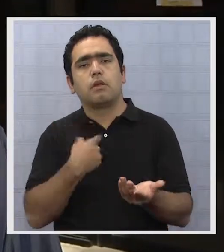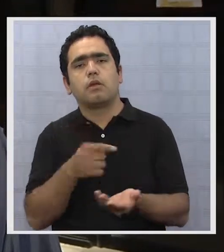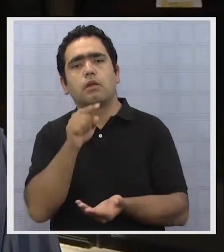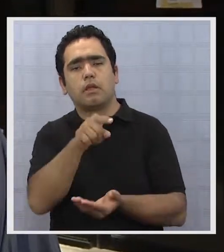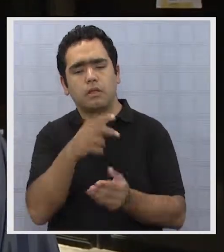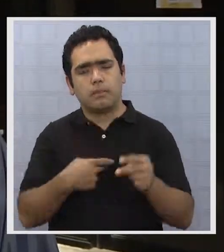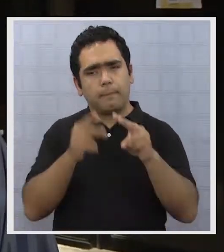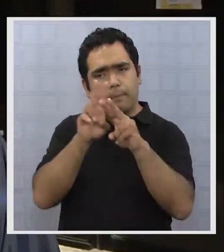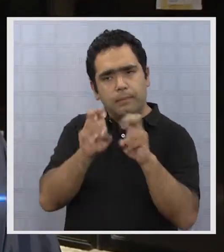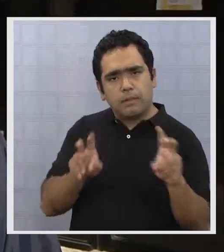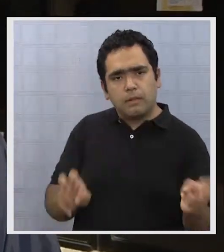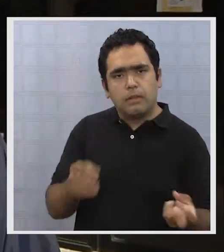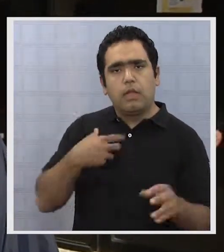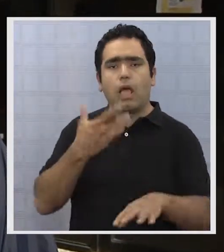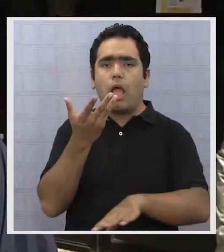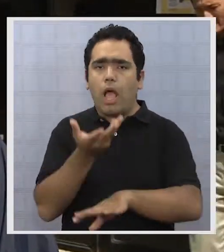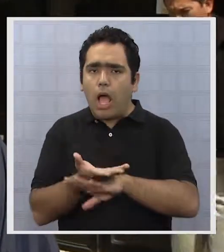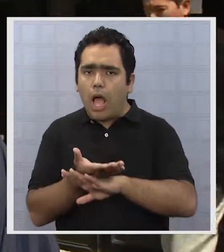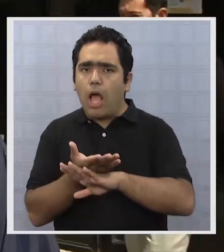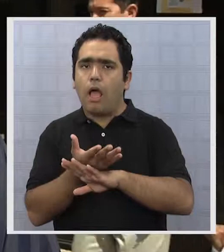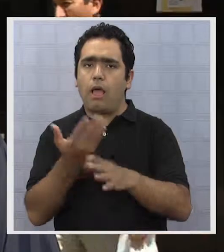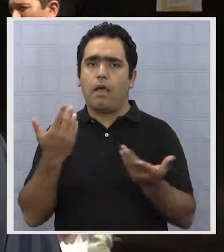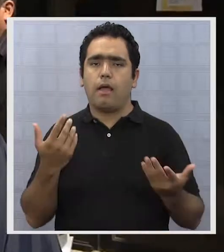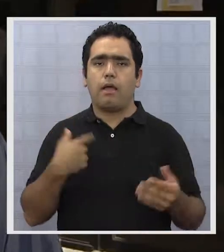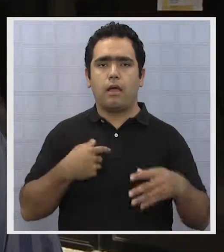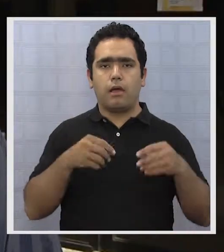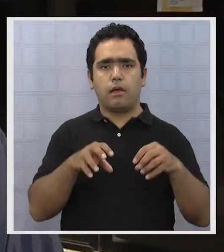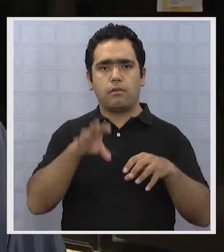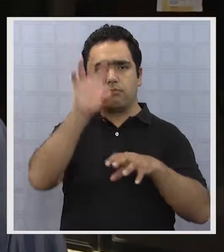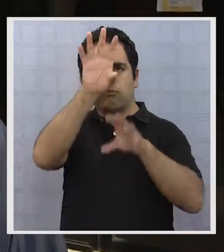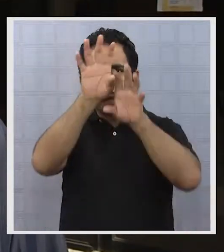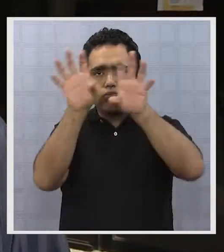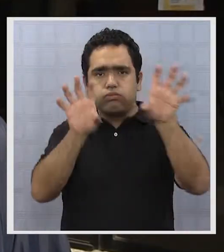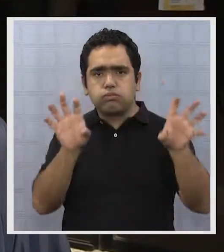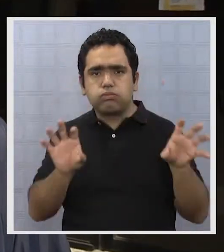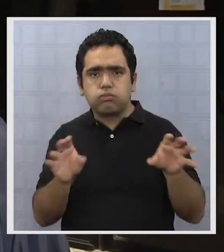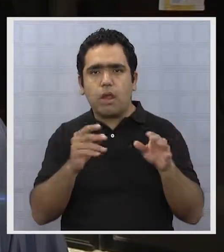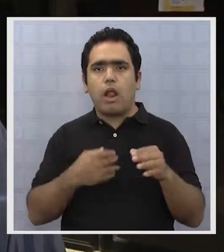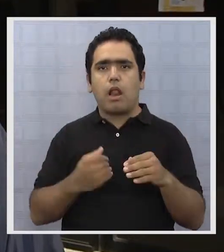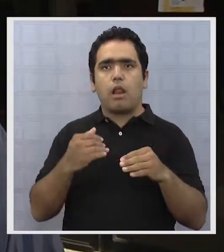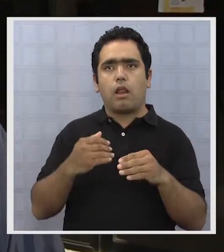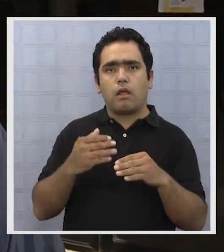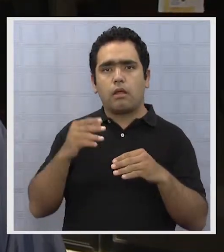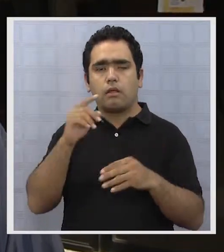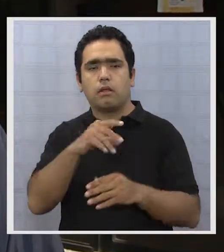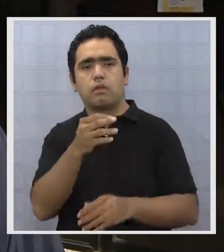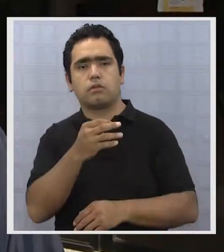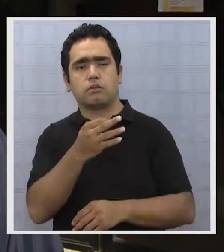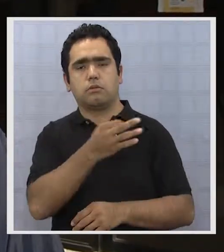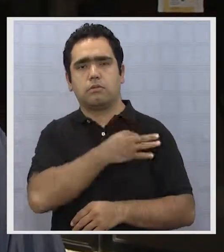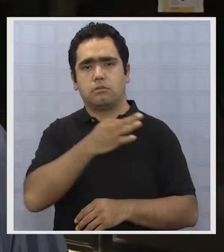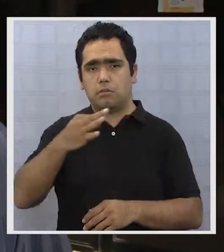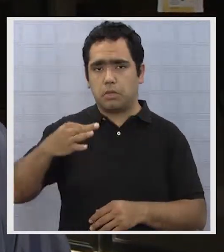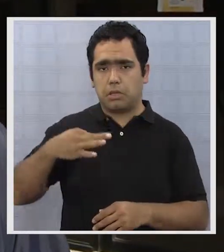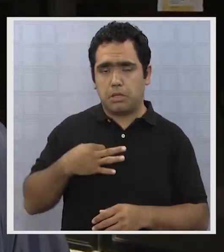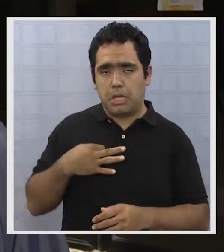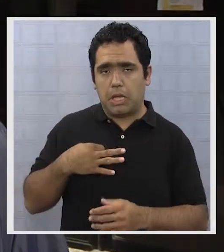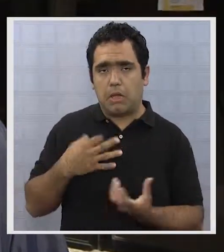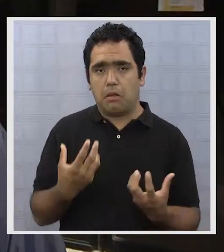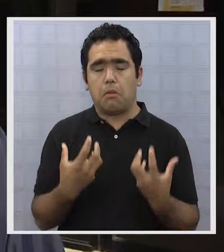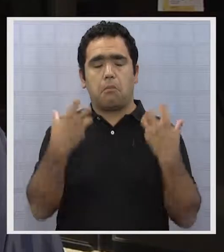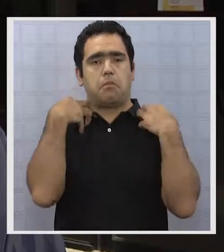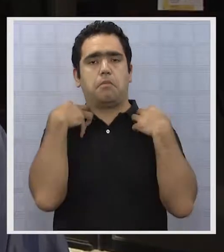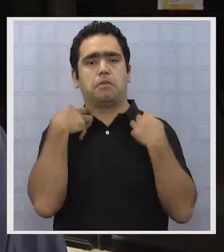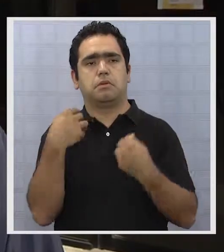que amerita las investigaciones, hay conductos para poder hacerlo. Por lo tanto, nosotros no, por lo menos la seremía no se va a hacer cargo